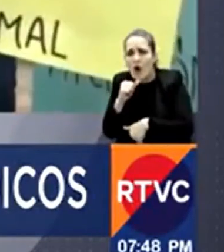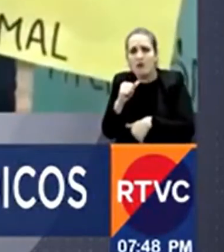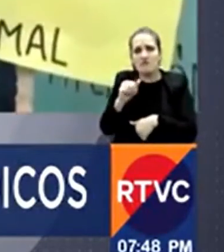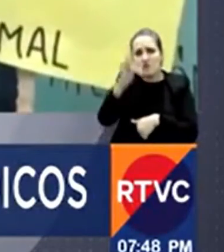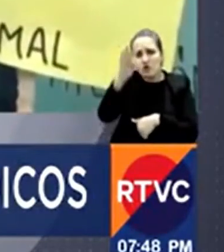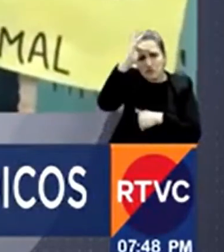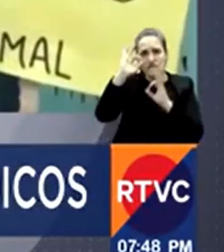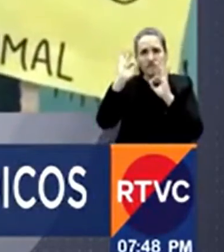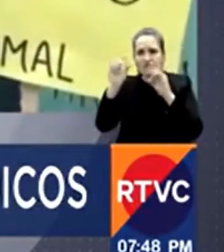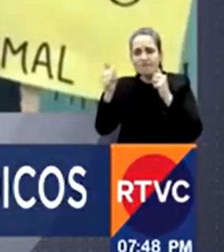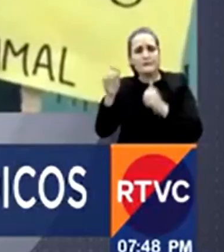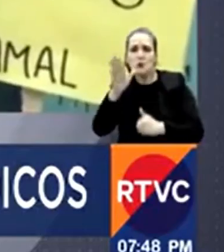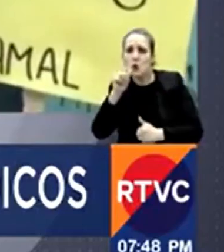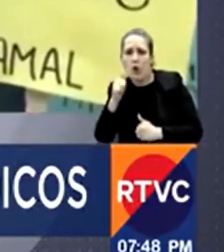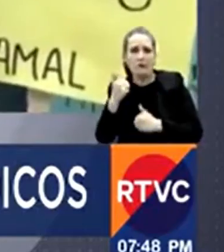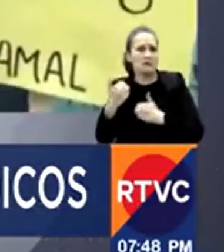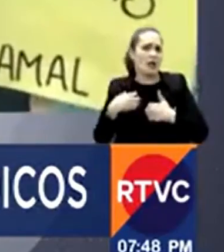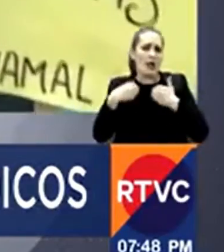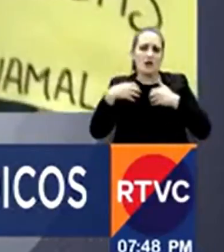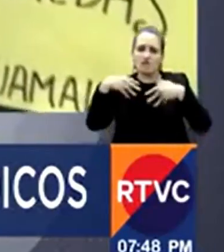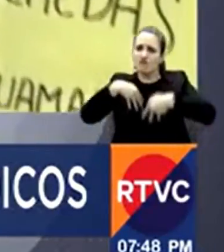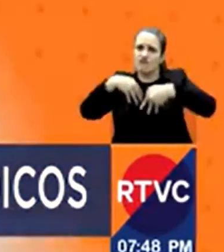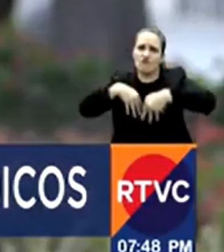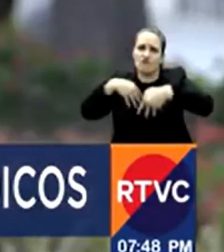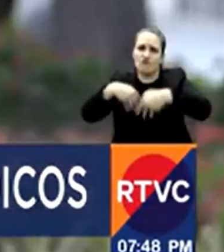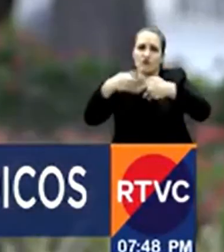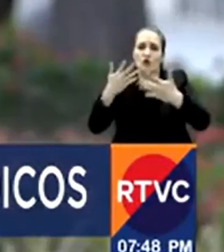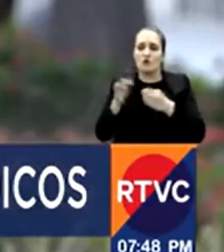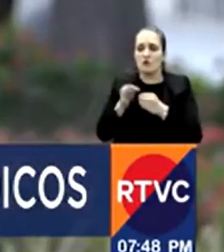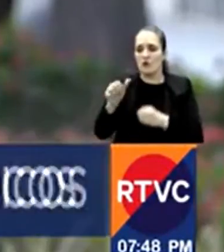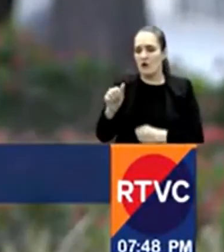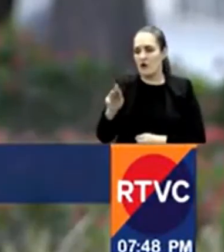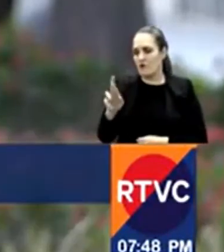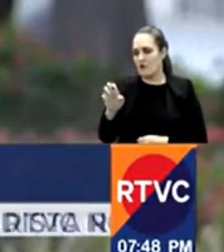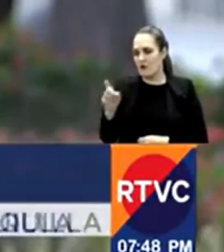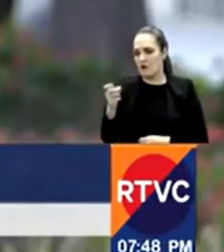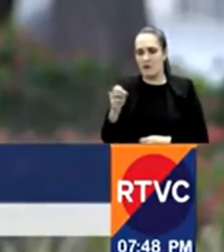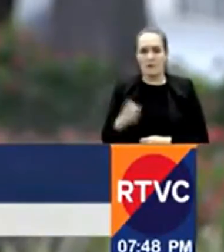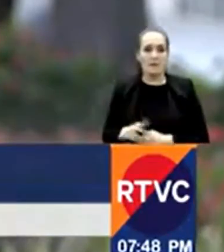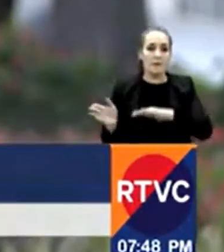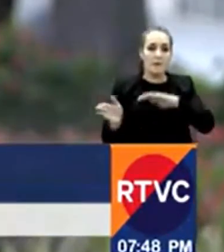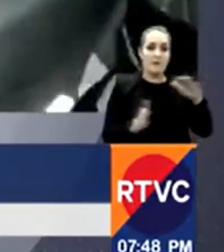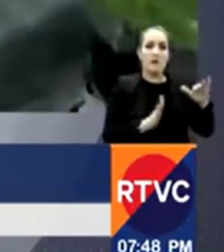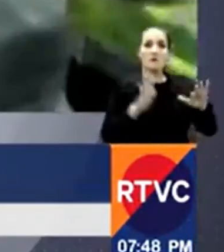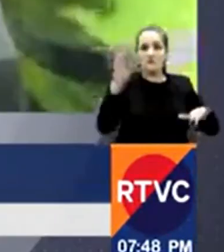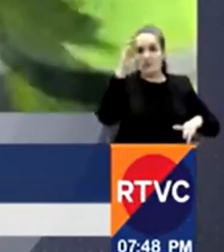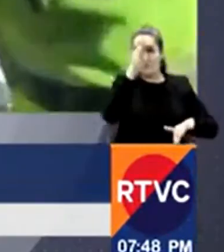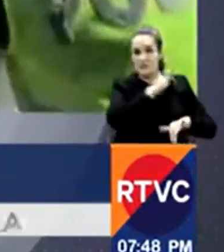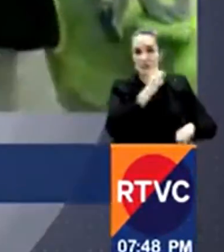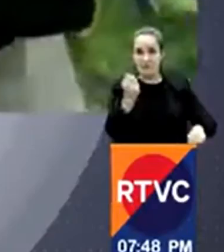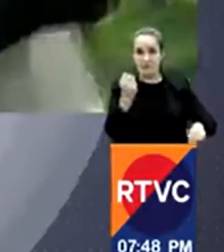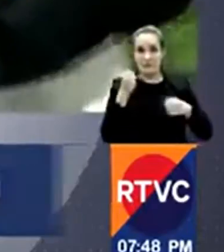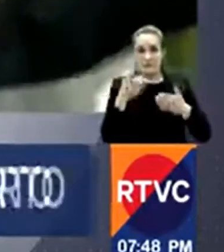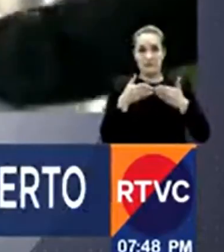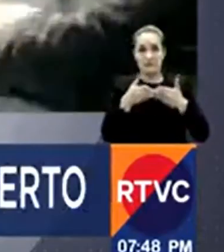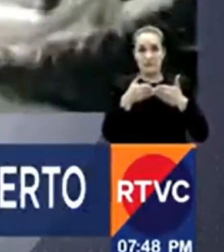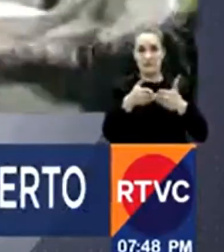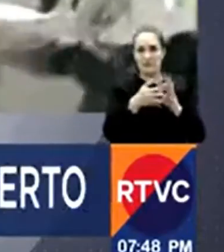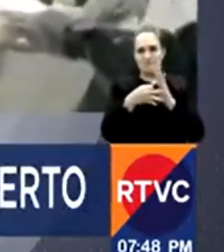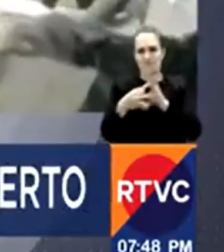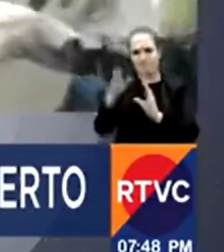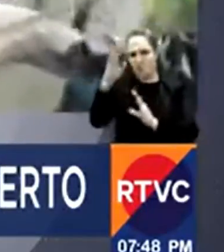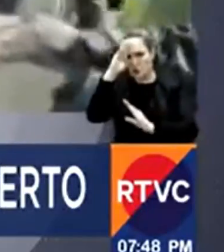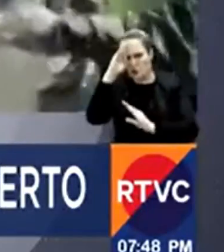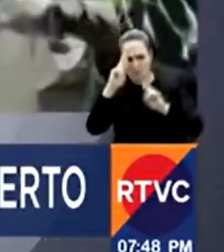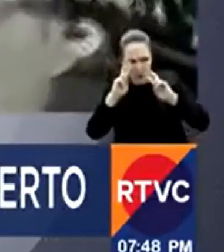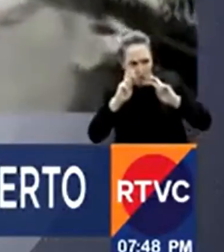salud son algunos de los reclamos que hacen los habitantes de Ábrego. La Armada Nacional, en coordinación con la policía, hallaron 269